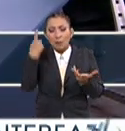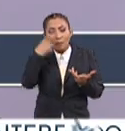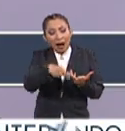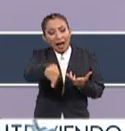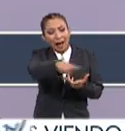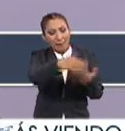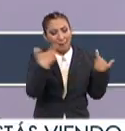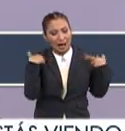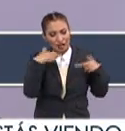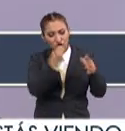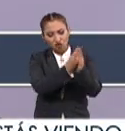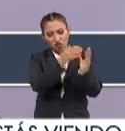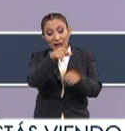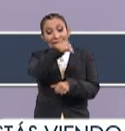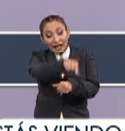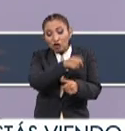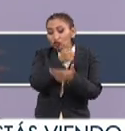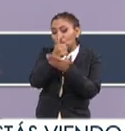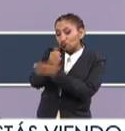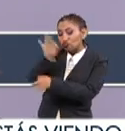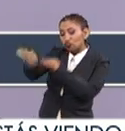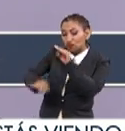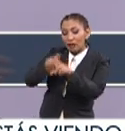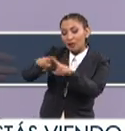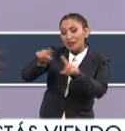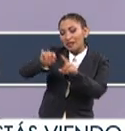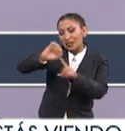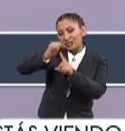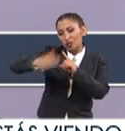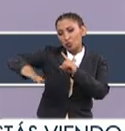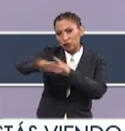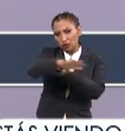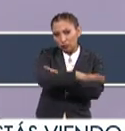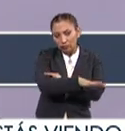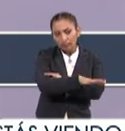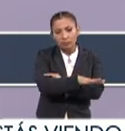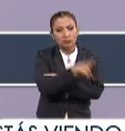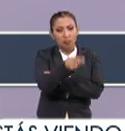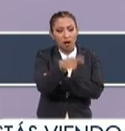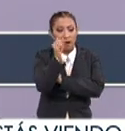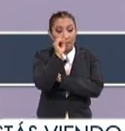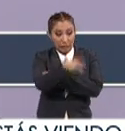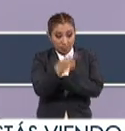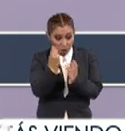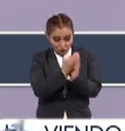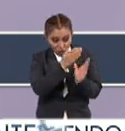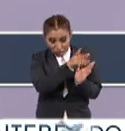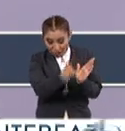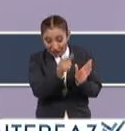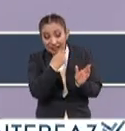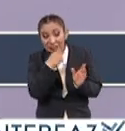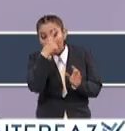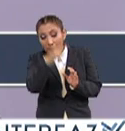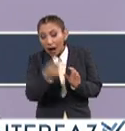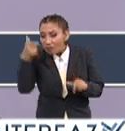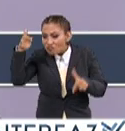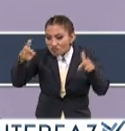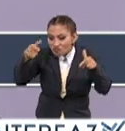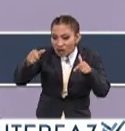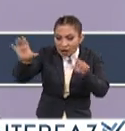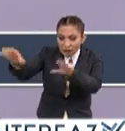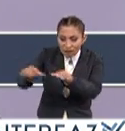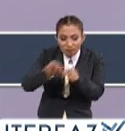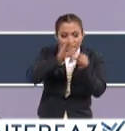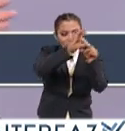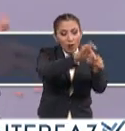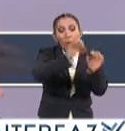los maestros que atiendan esas diferentes condiciones? Es decir, ¿una misma preparación les sirve para poder detectar y